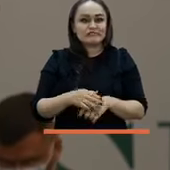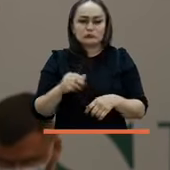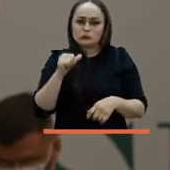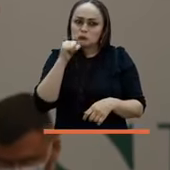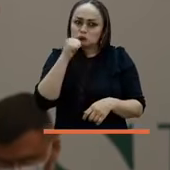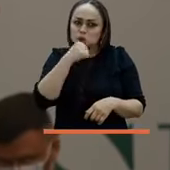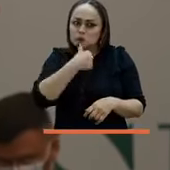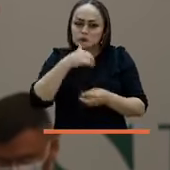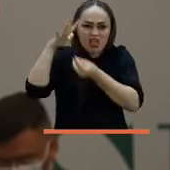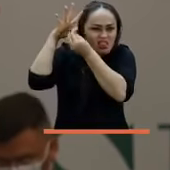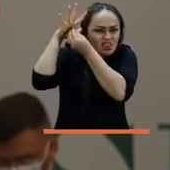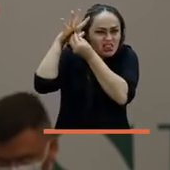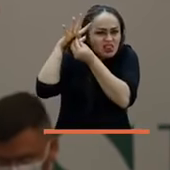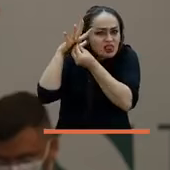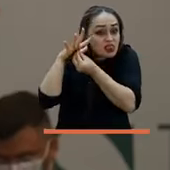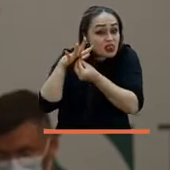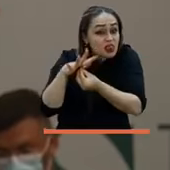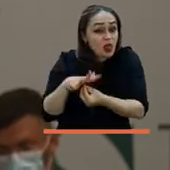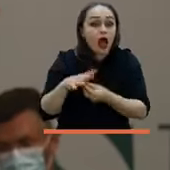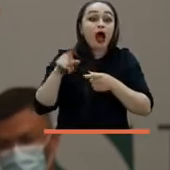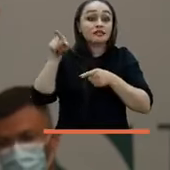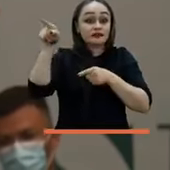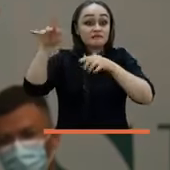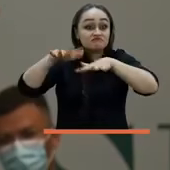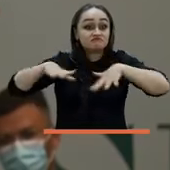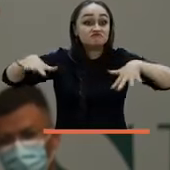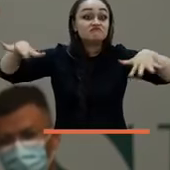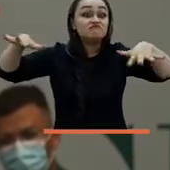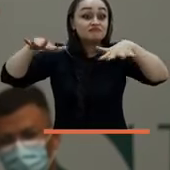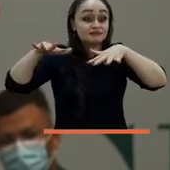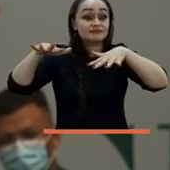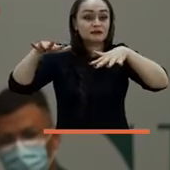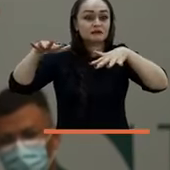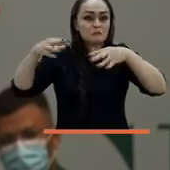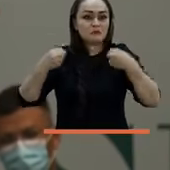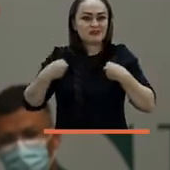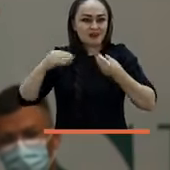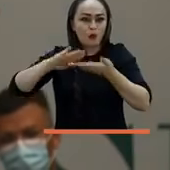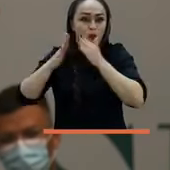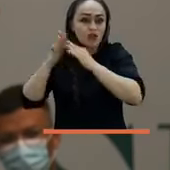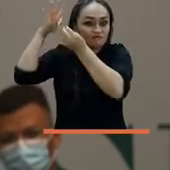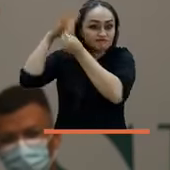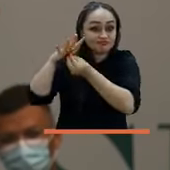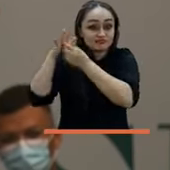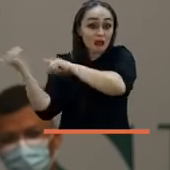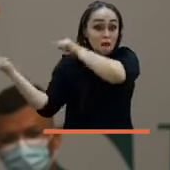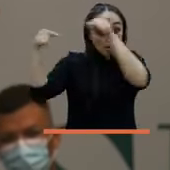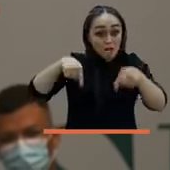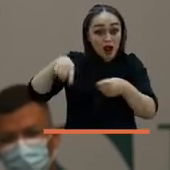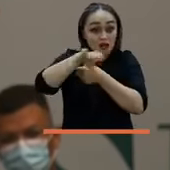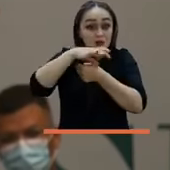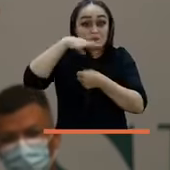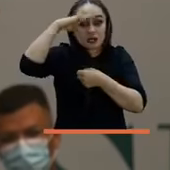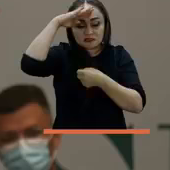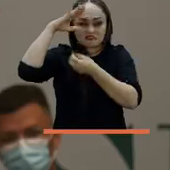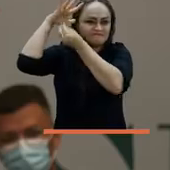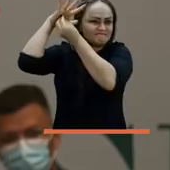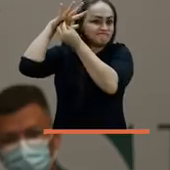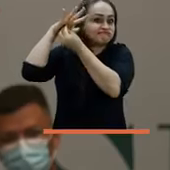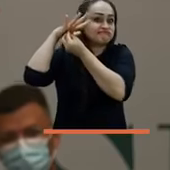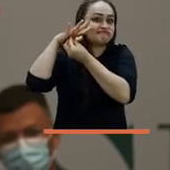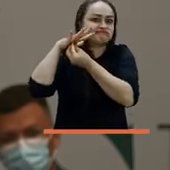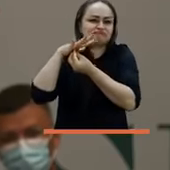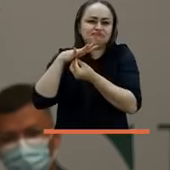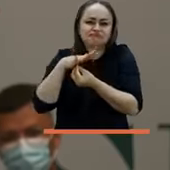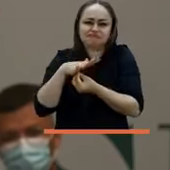una discriminación si estando en territorio sufrimos una discriminación ahora con llegando a un territorio desconocido